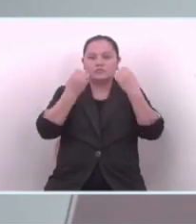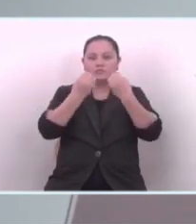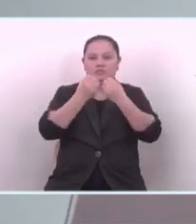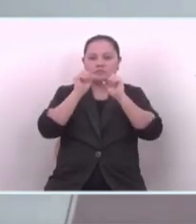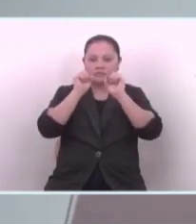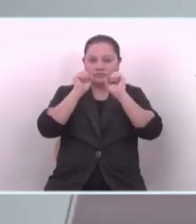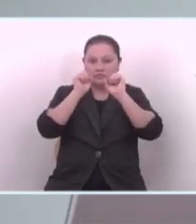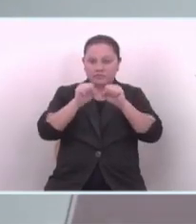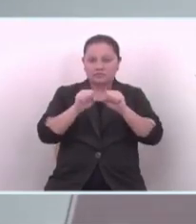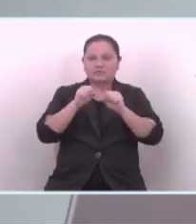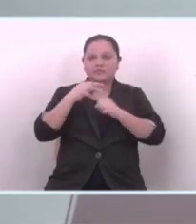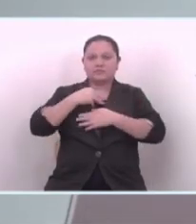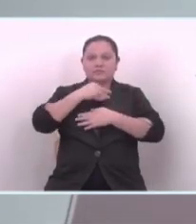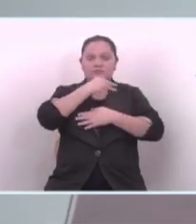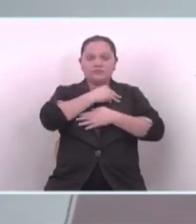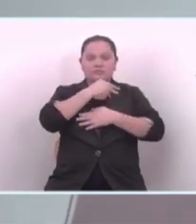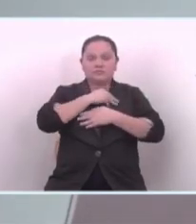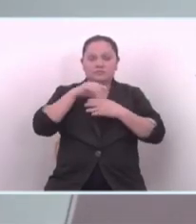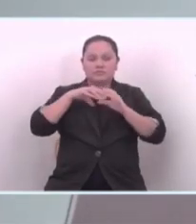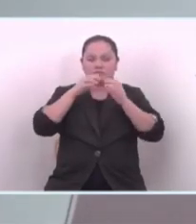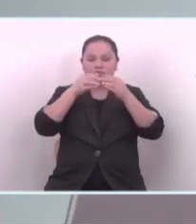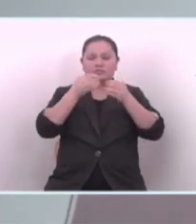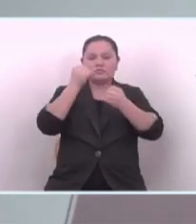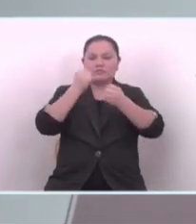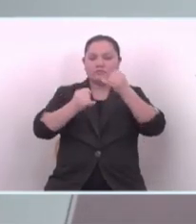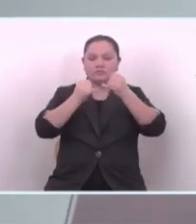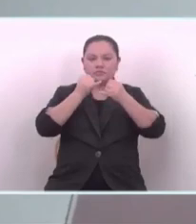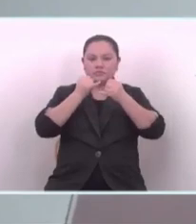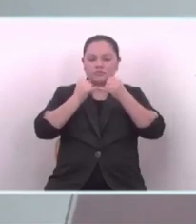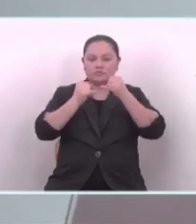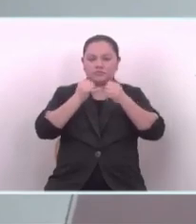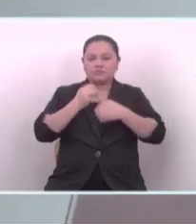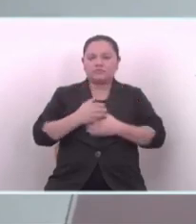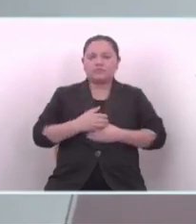poder dar a cada miembro de la comisión el último, por decirlo así,